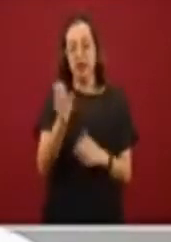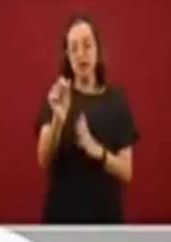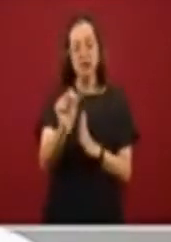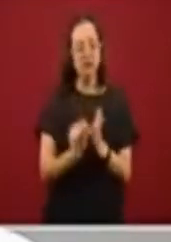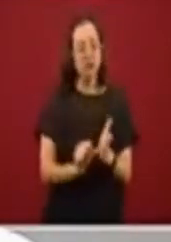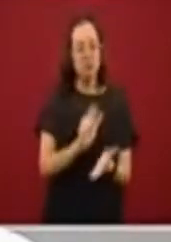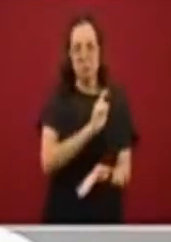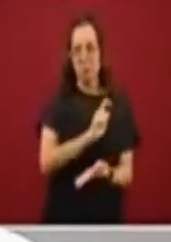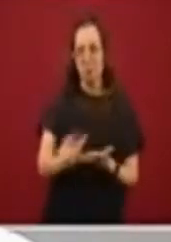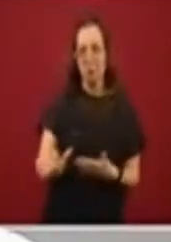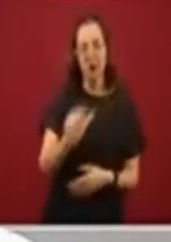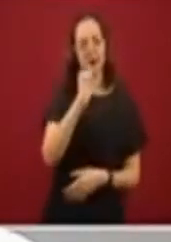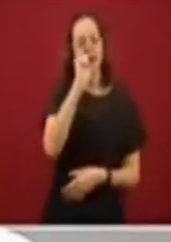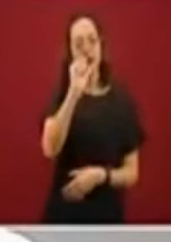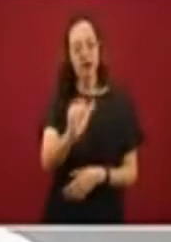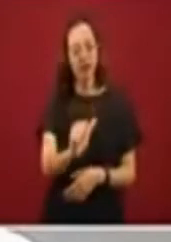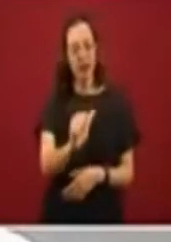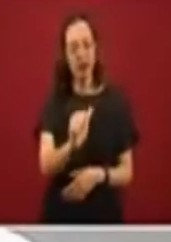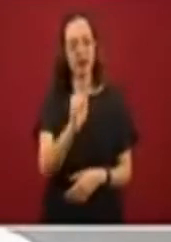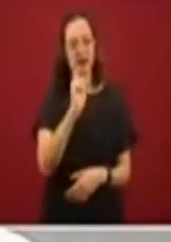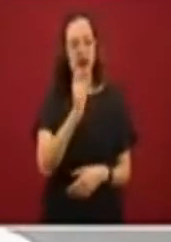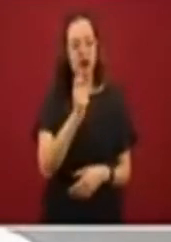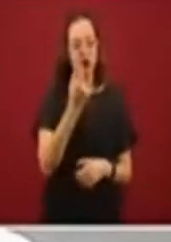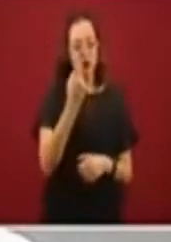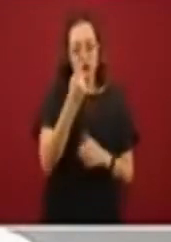abonan en los 3 meses